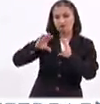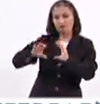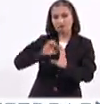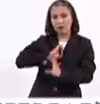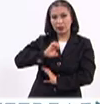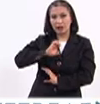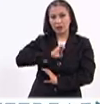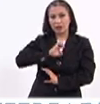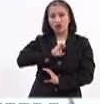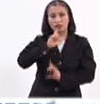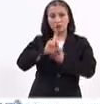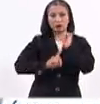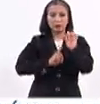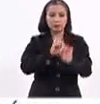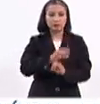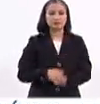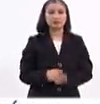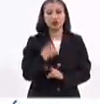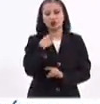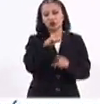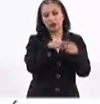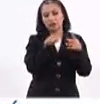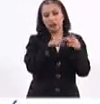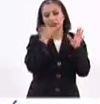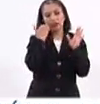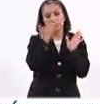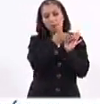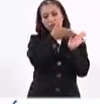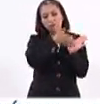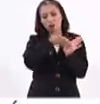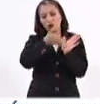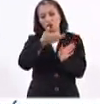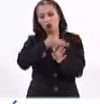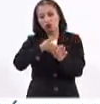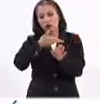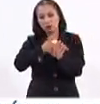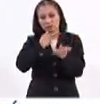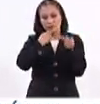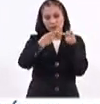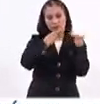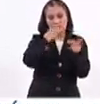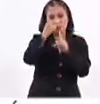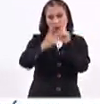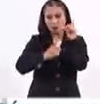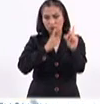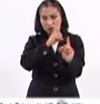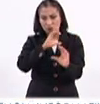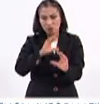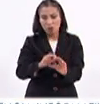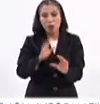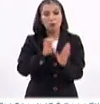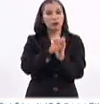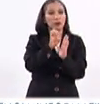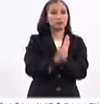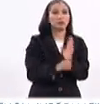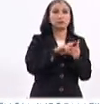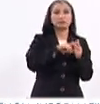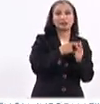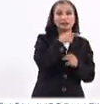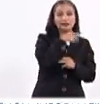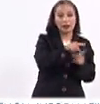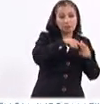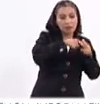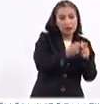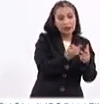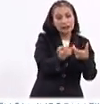de un entrenador deportivo, con sus diferentes etapas dentro del proceso de la preparación de los deportistas, que van, por supuesto, desde